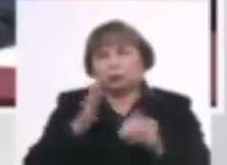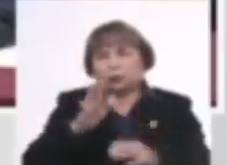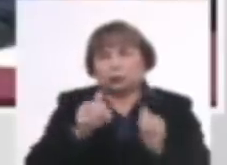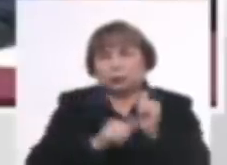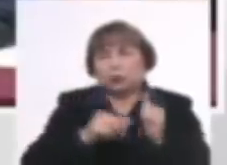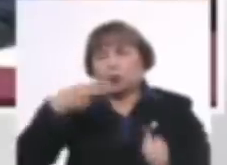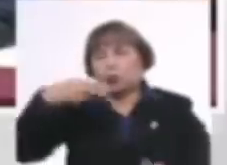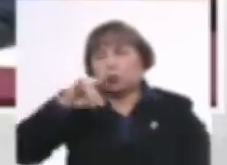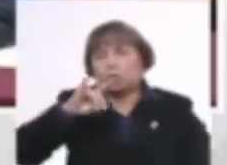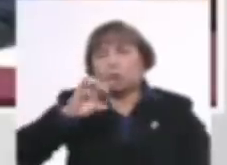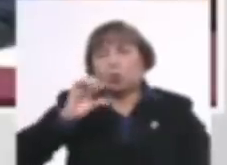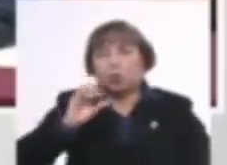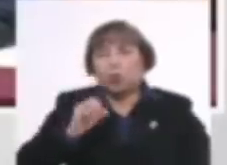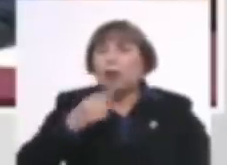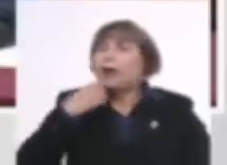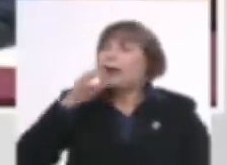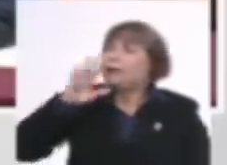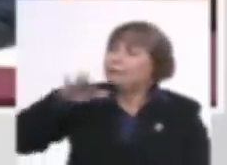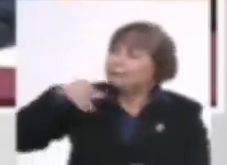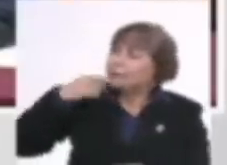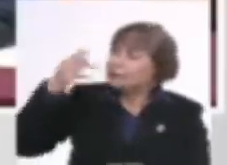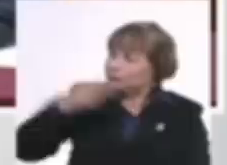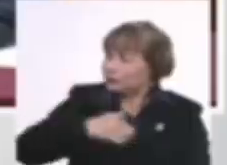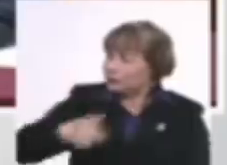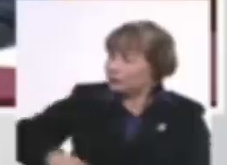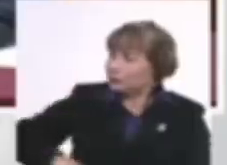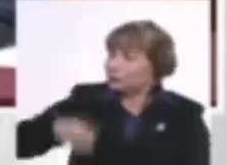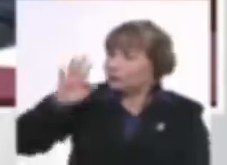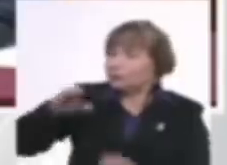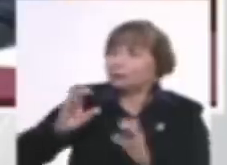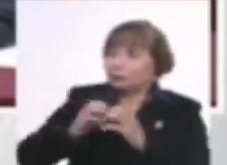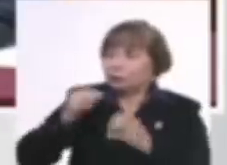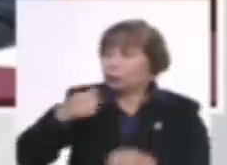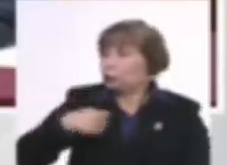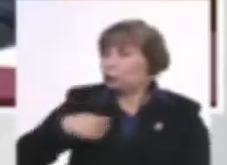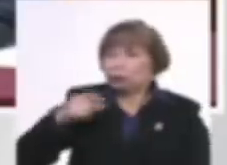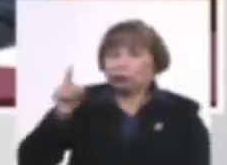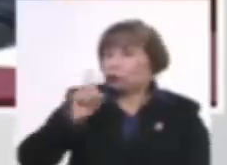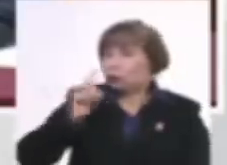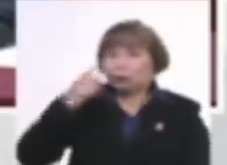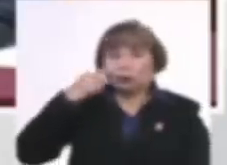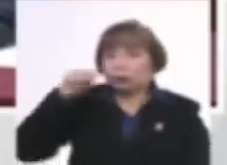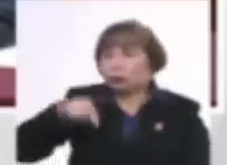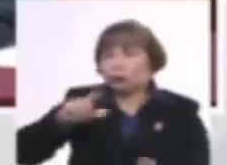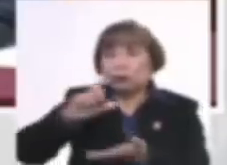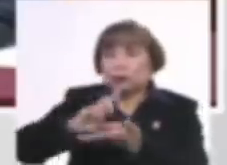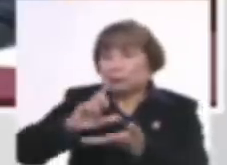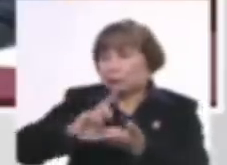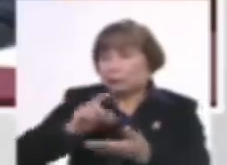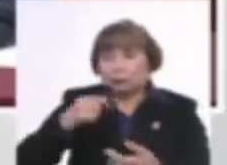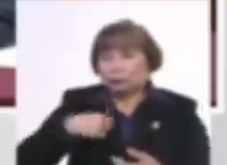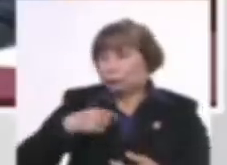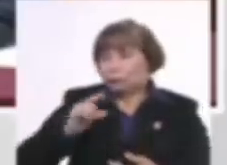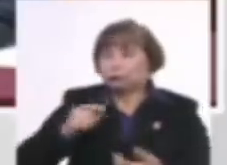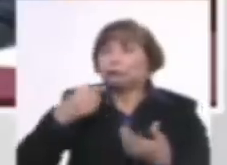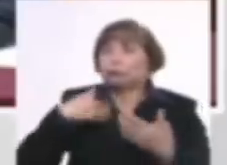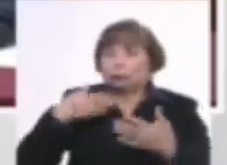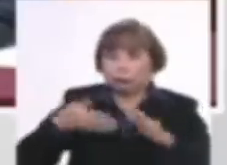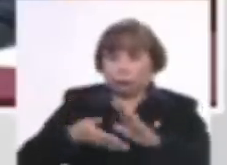su hermano Hugo? Sí, lo que pasa, señor presidente, sí, de la comisión, es que yo no conozco Lima. Yo